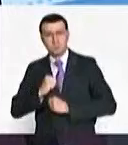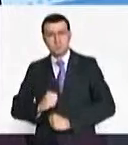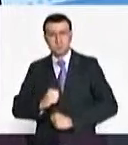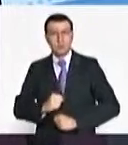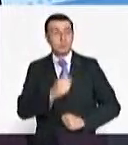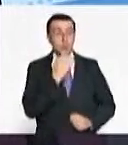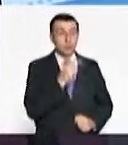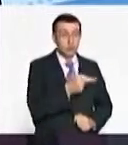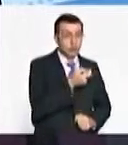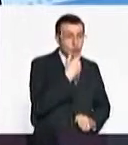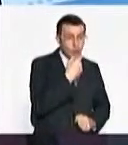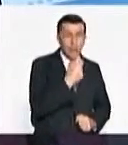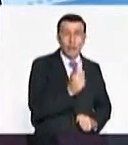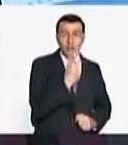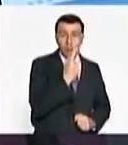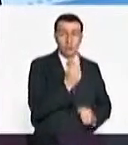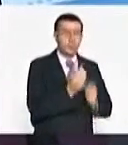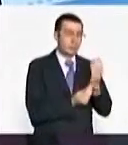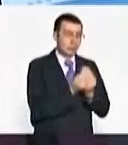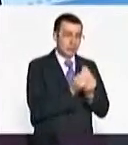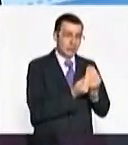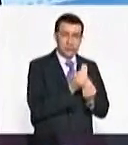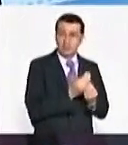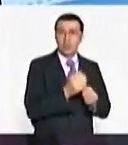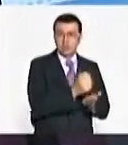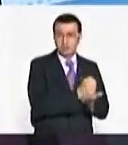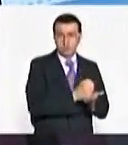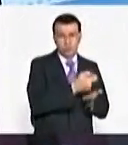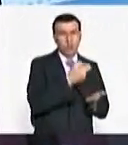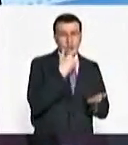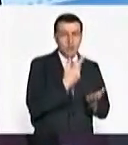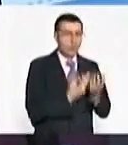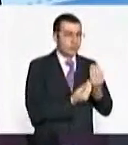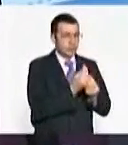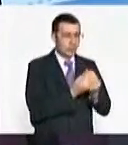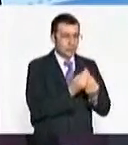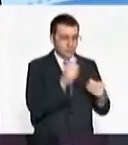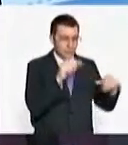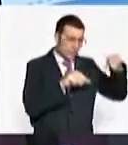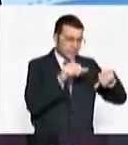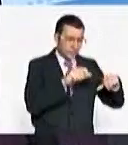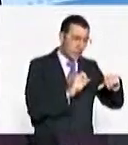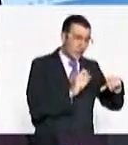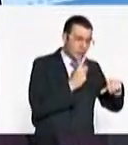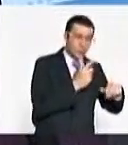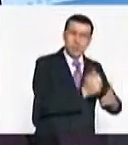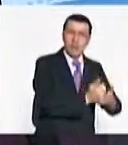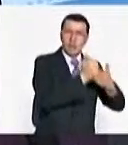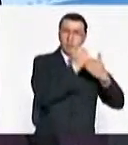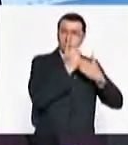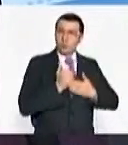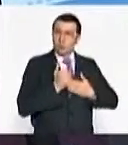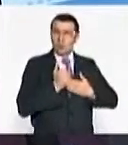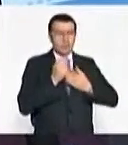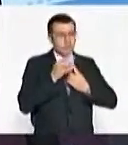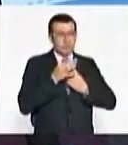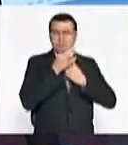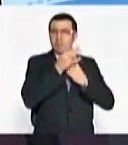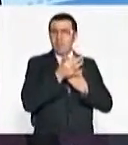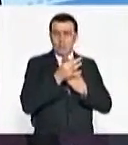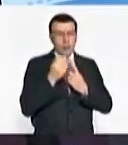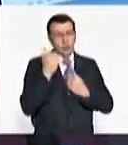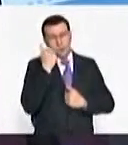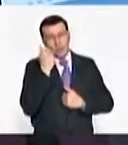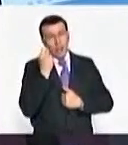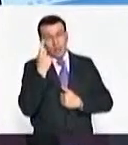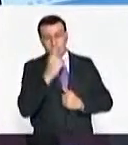que es química, en algunos casos, en la medicina alopática, que contiene un elemento que va a actuar en determinada enfermedad